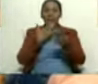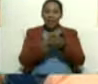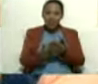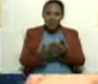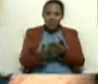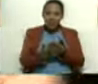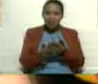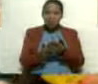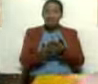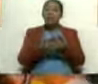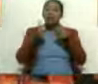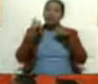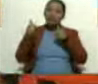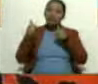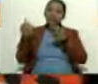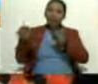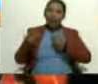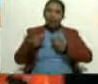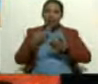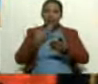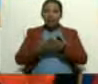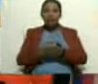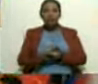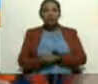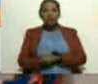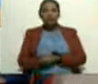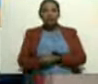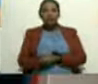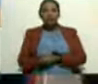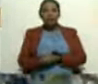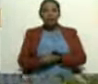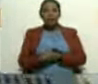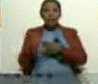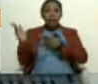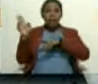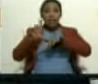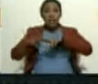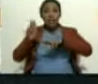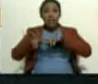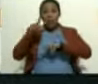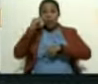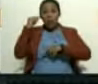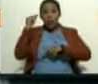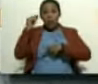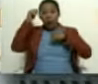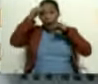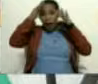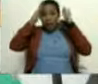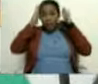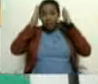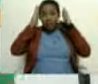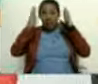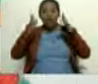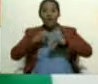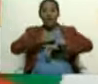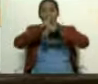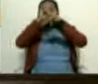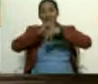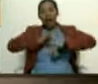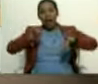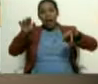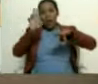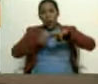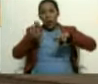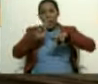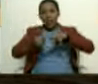darnos. Muy bien. Eso es. Nuestros niños, el centro de atención, la felicidad para los